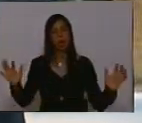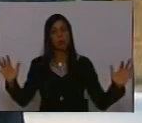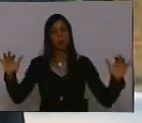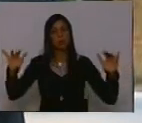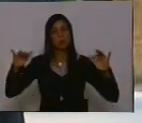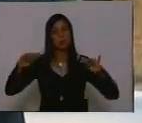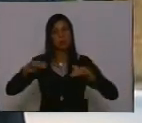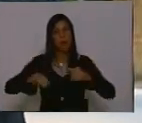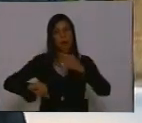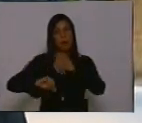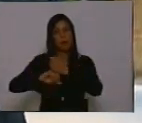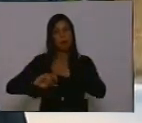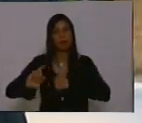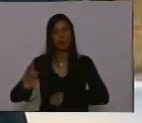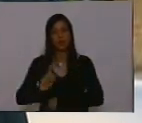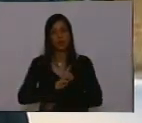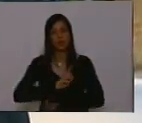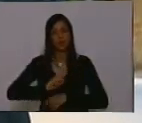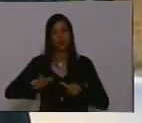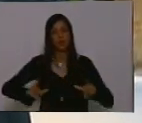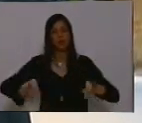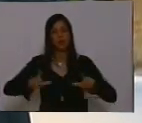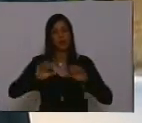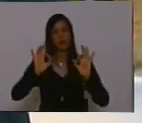este extraordinario evento.